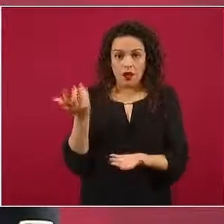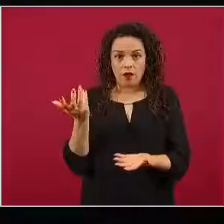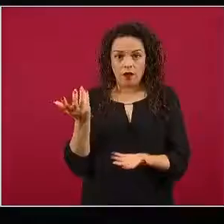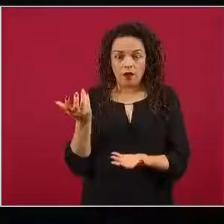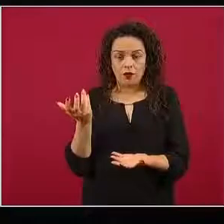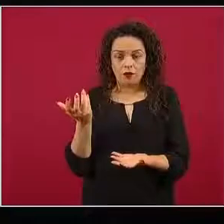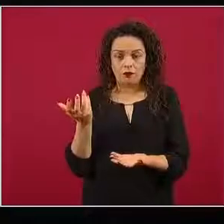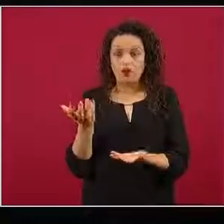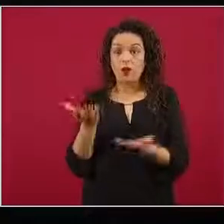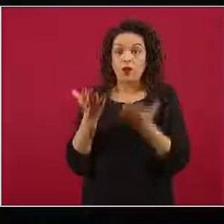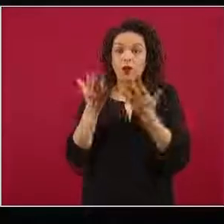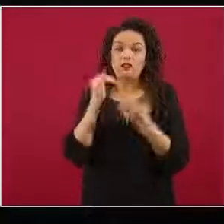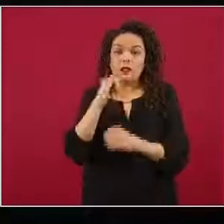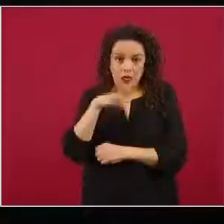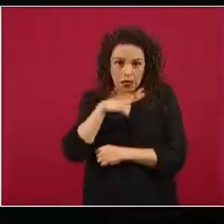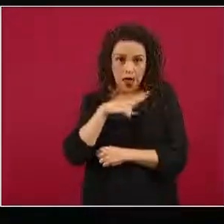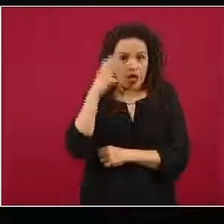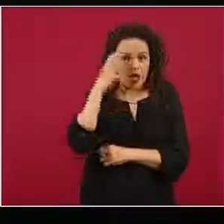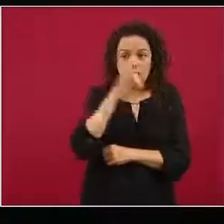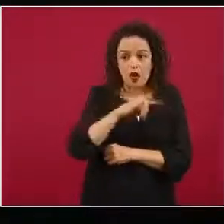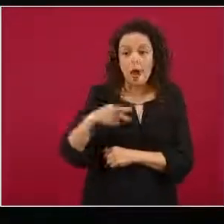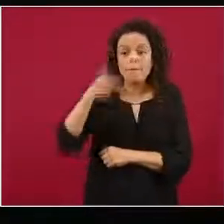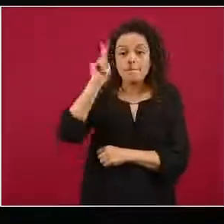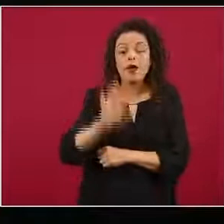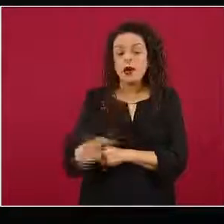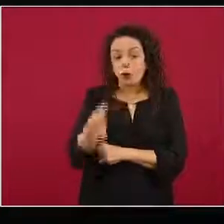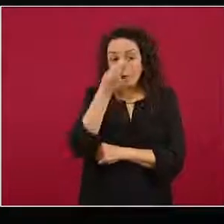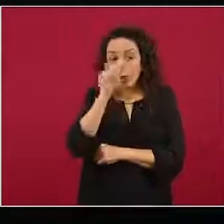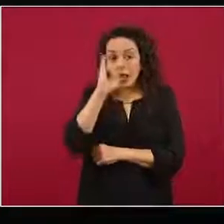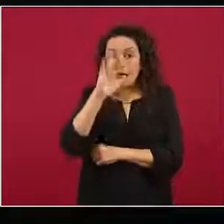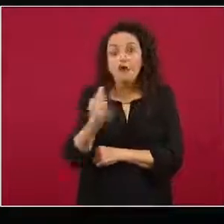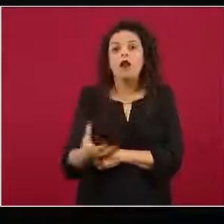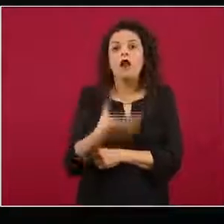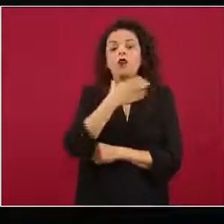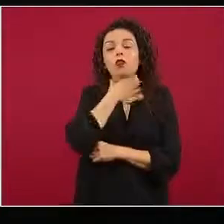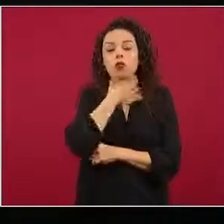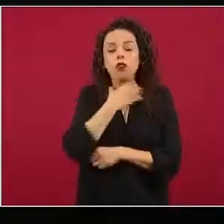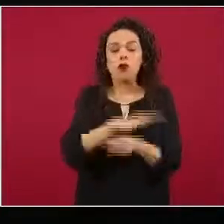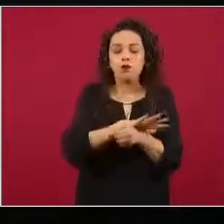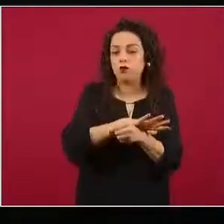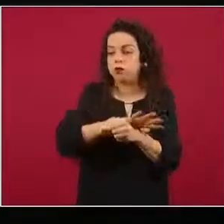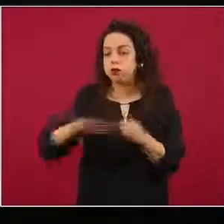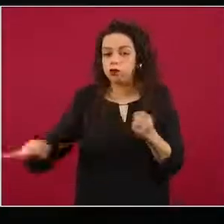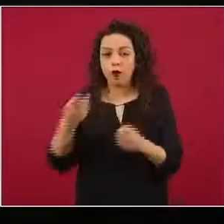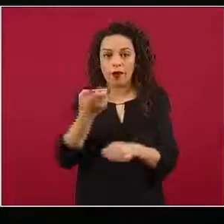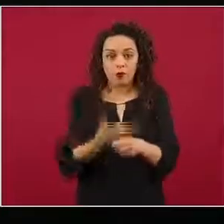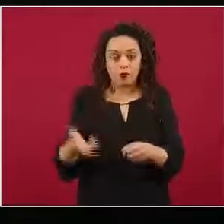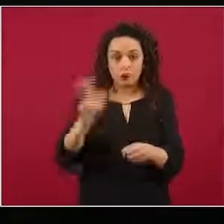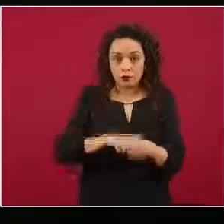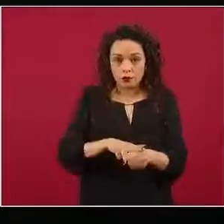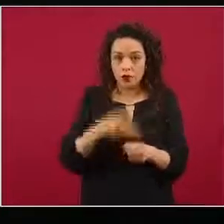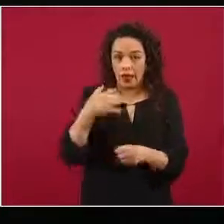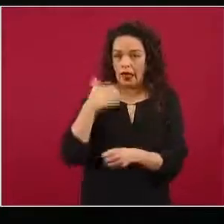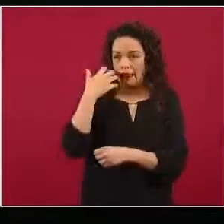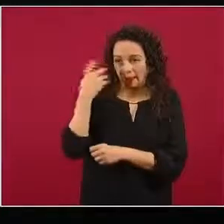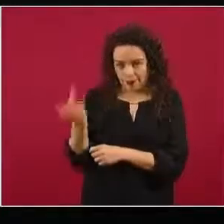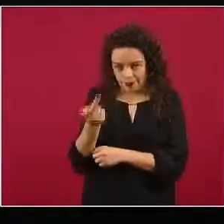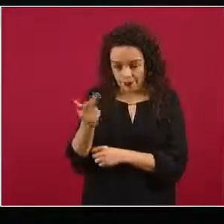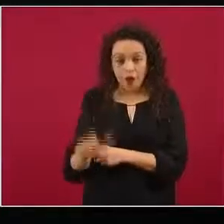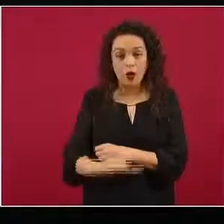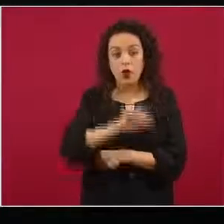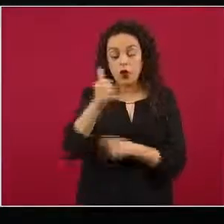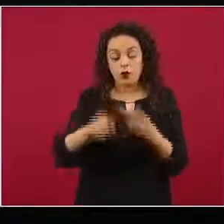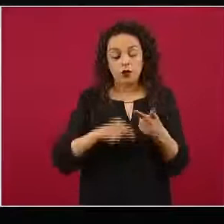camas, pero sí estaba a punto de estar al tope la ocupación al respecto. Esa es la primera situación. La otra